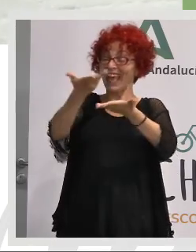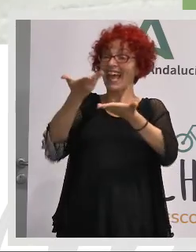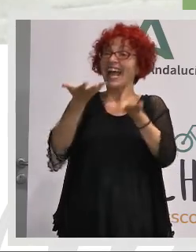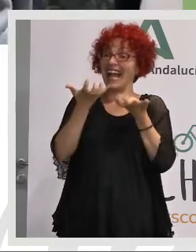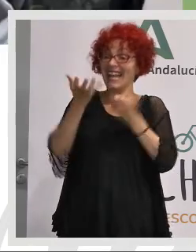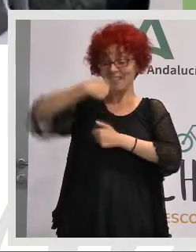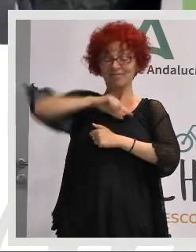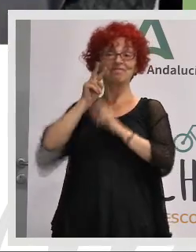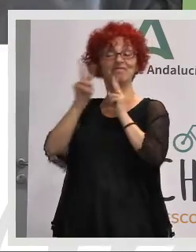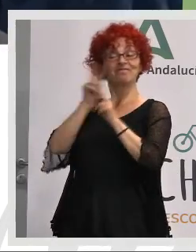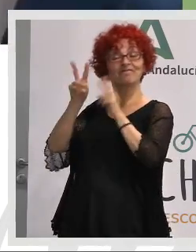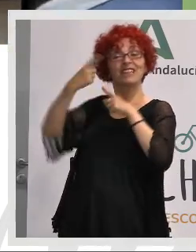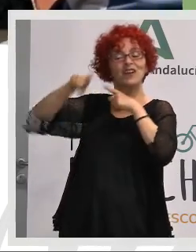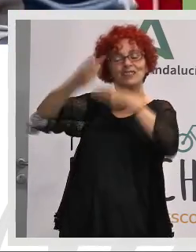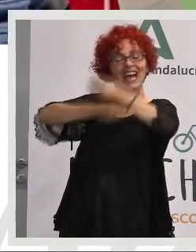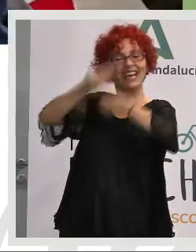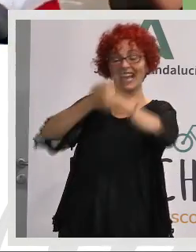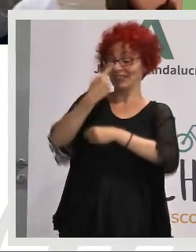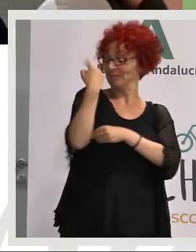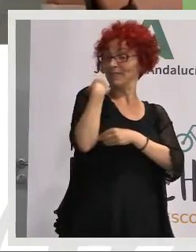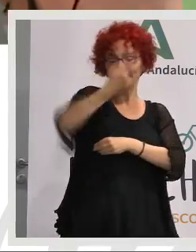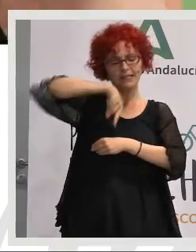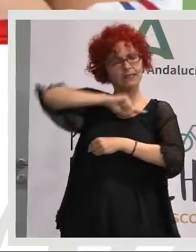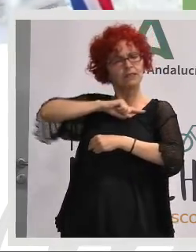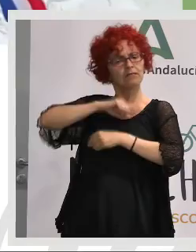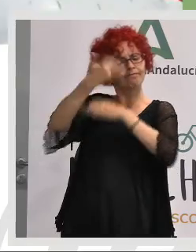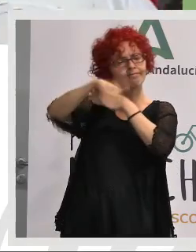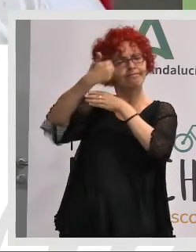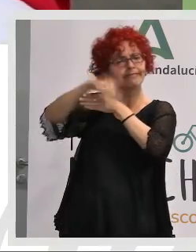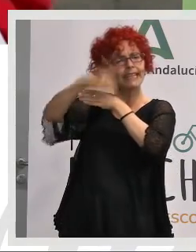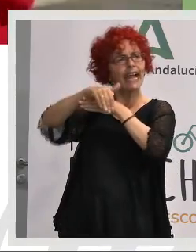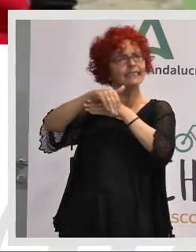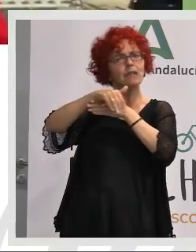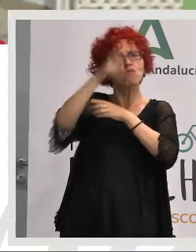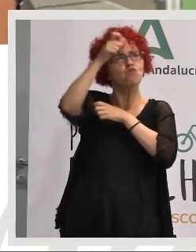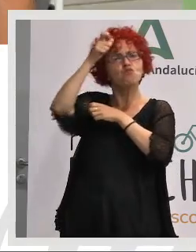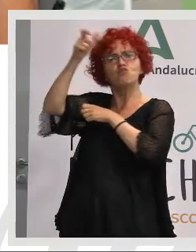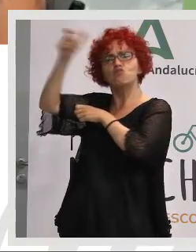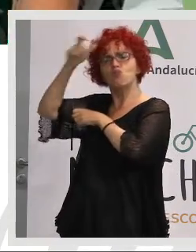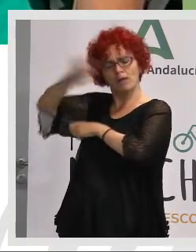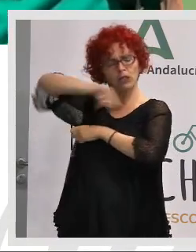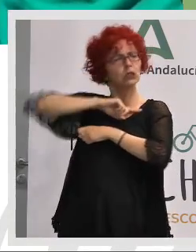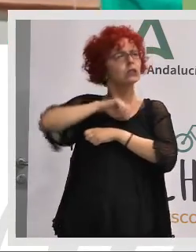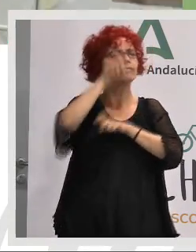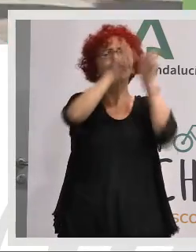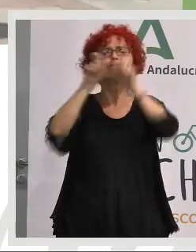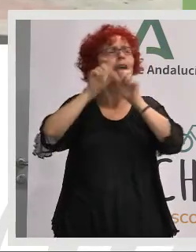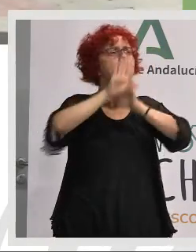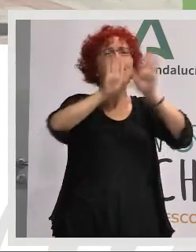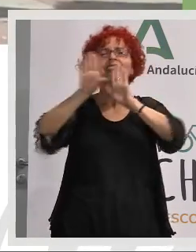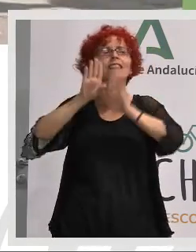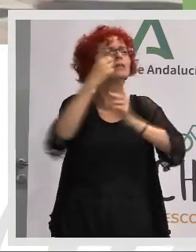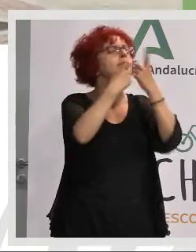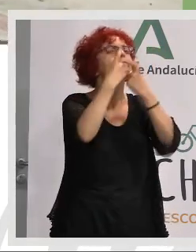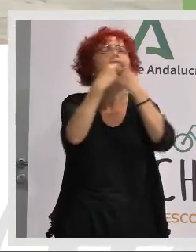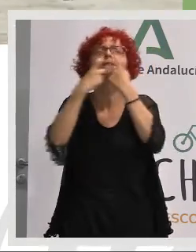hicimos. El curso pasado nos lanzamos a las calles de nuestro pueblo para realizar una encuesta a nuestros ciudadanos sobre la salud,